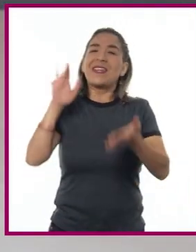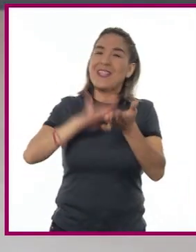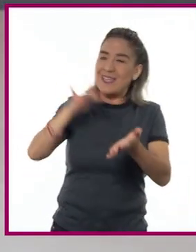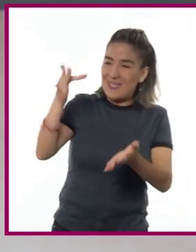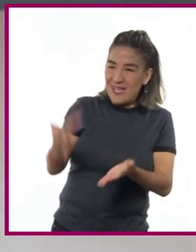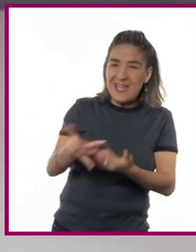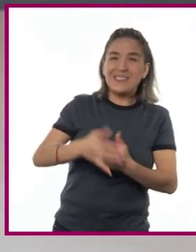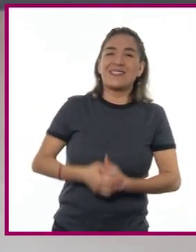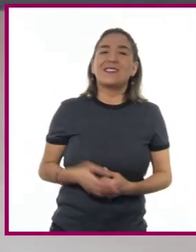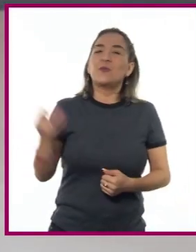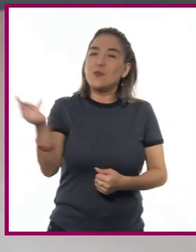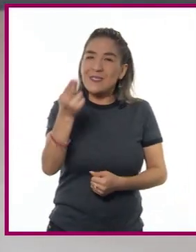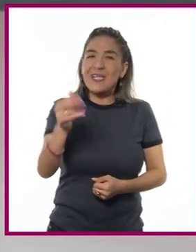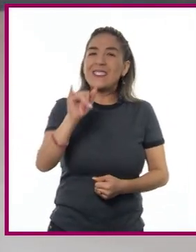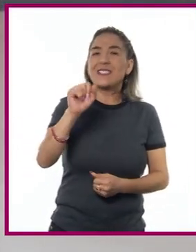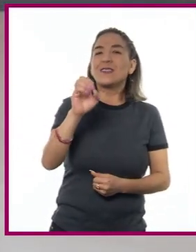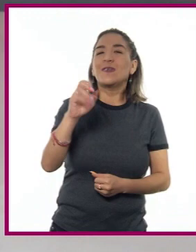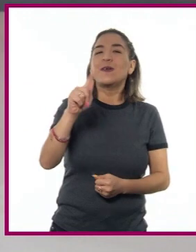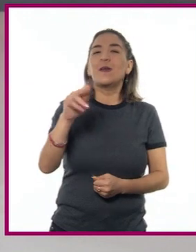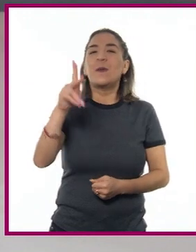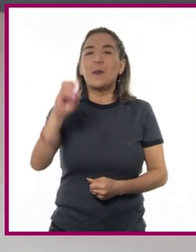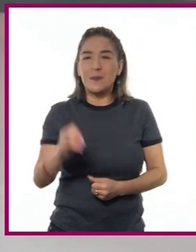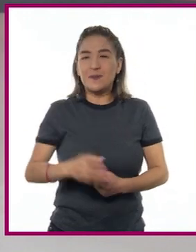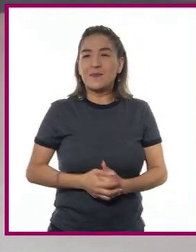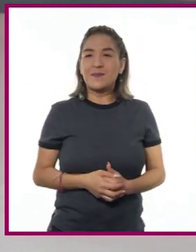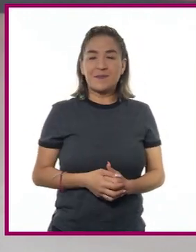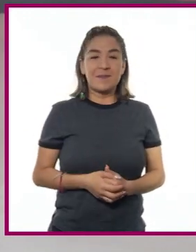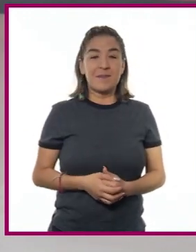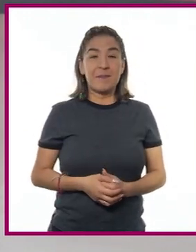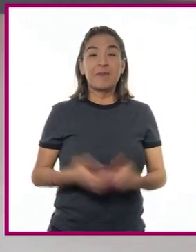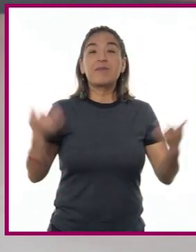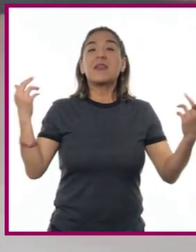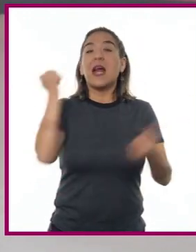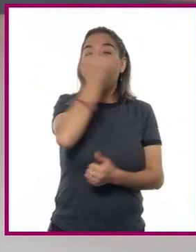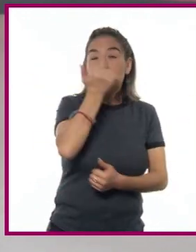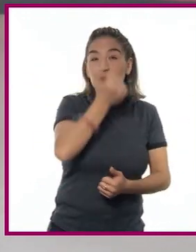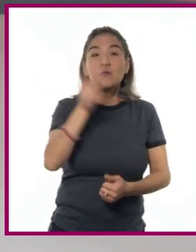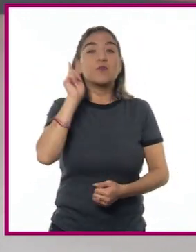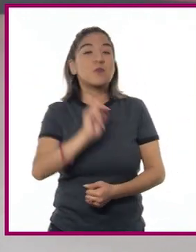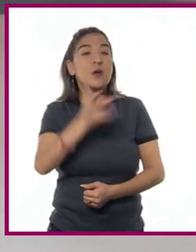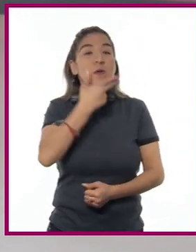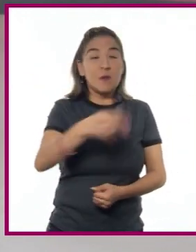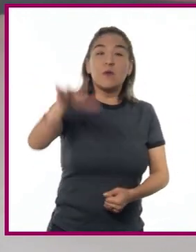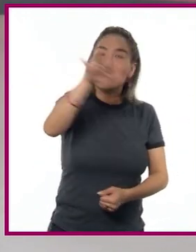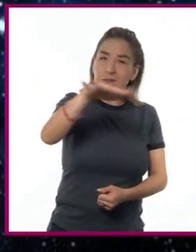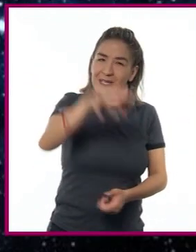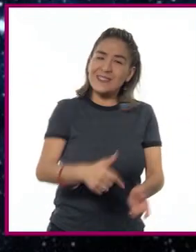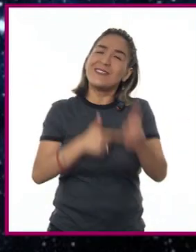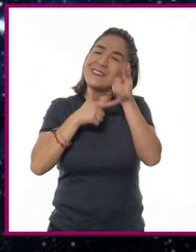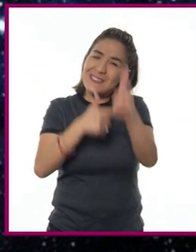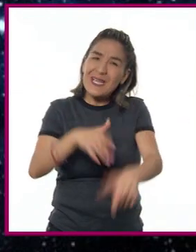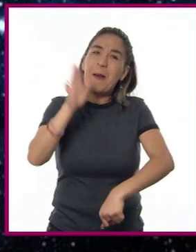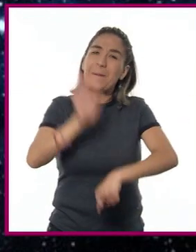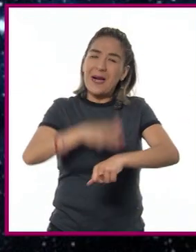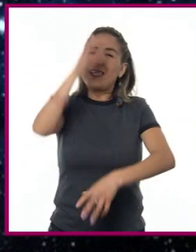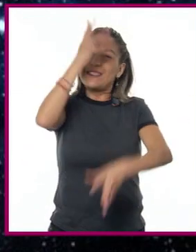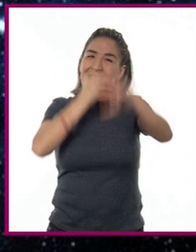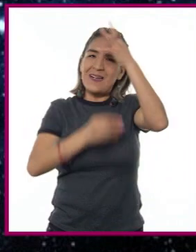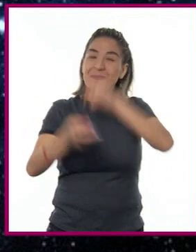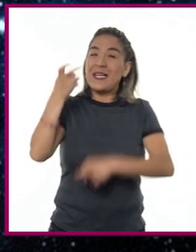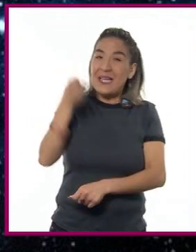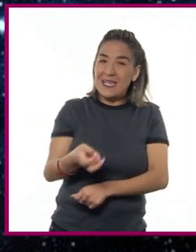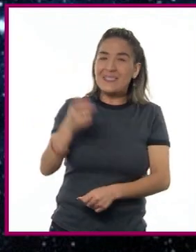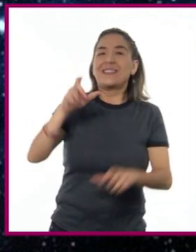Gracias, queridos isótopos. Alumnas y alumnos, sigan aprendiendo del maravilloso mundo de la